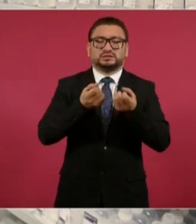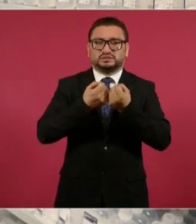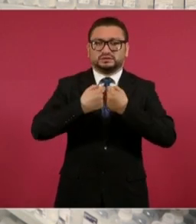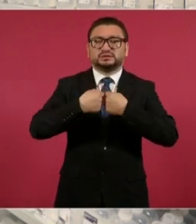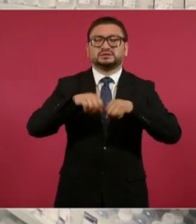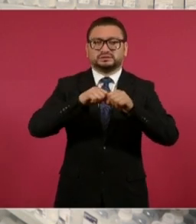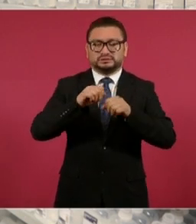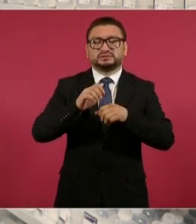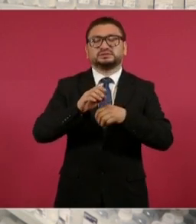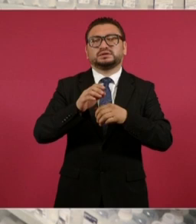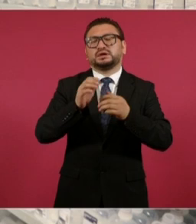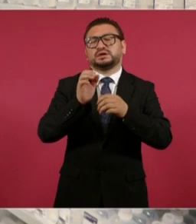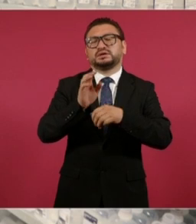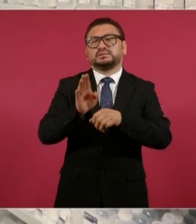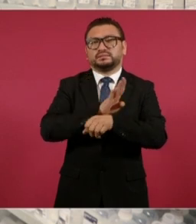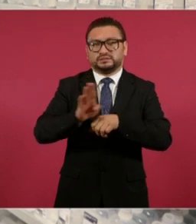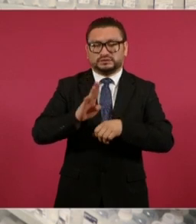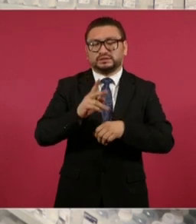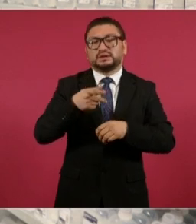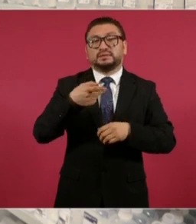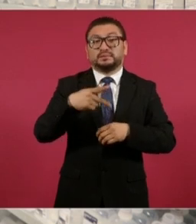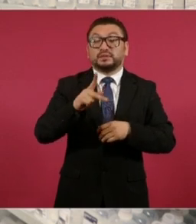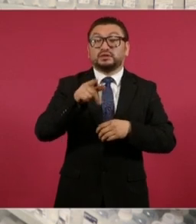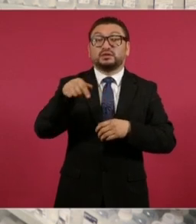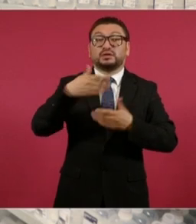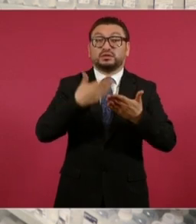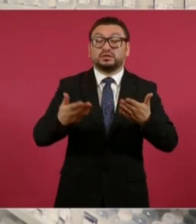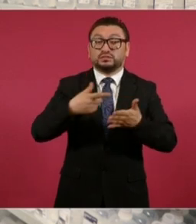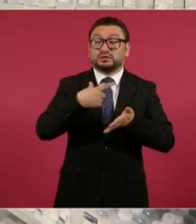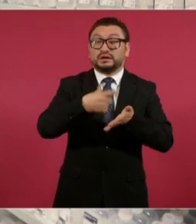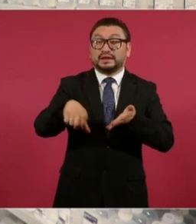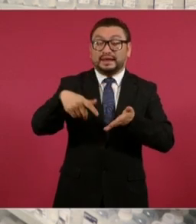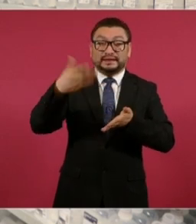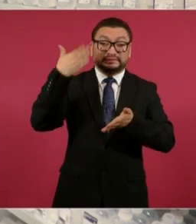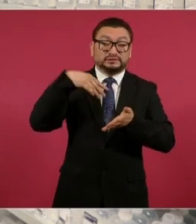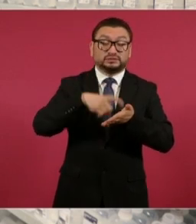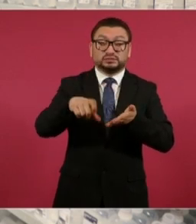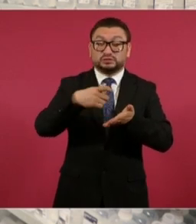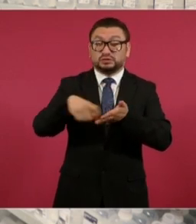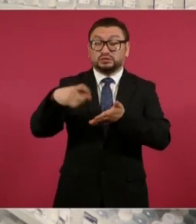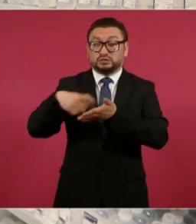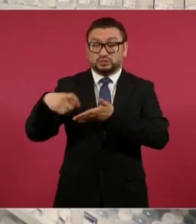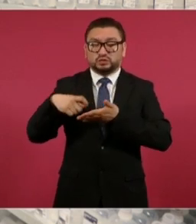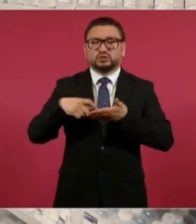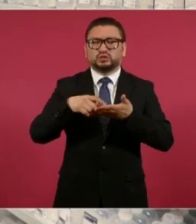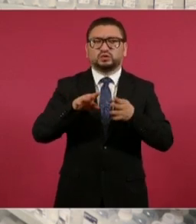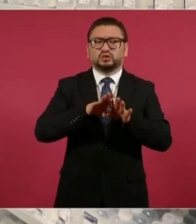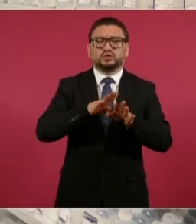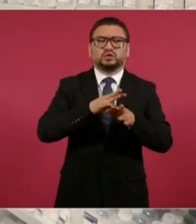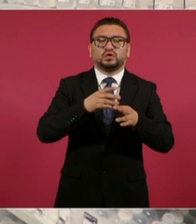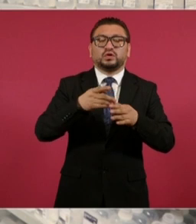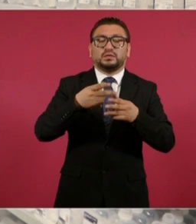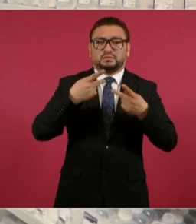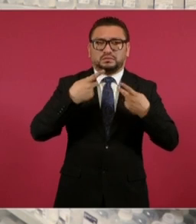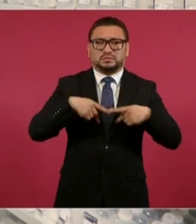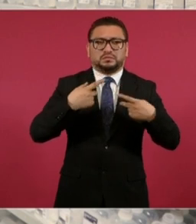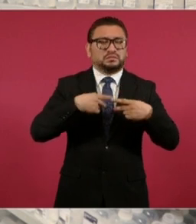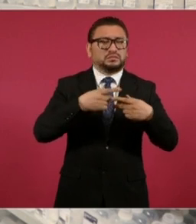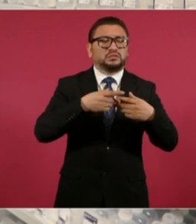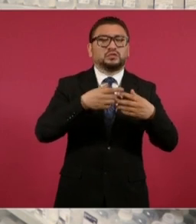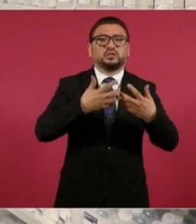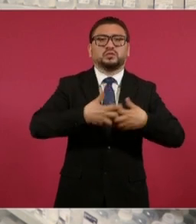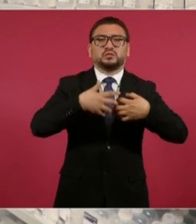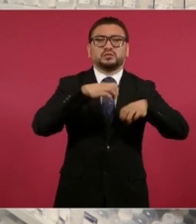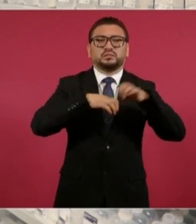bienestar lo que sí generó Esa esa compra fue una enorme concentración en pocos proveedores que